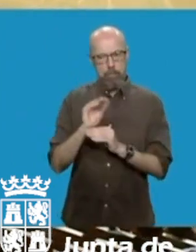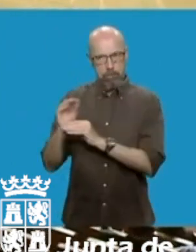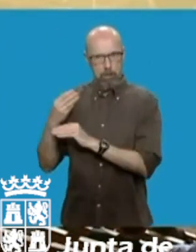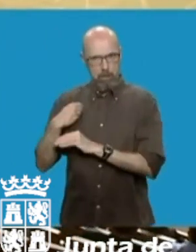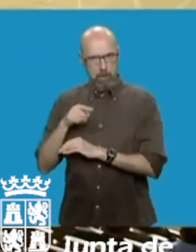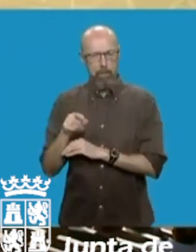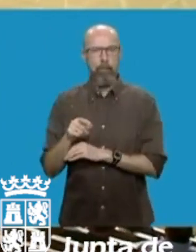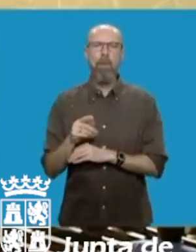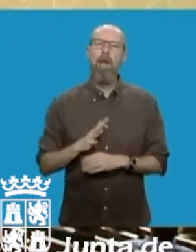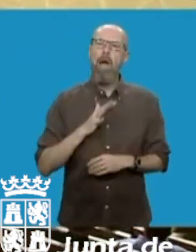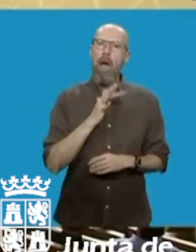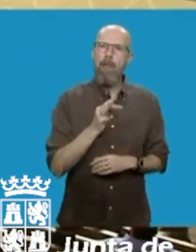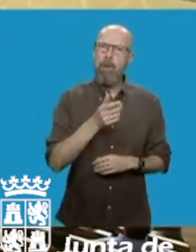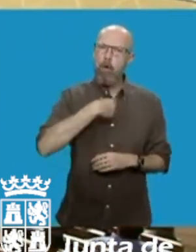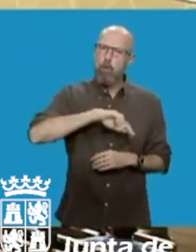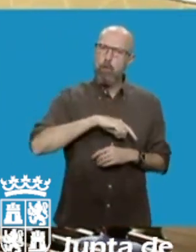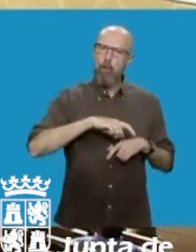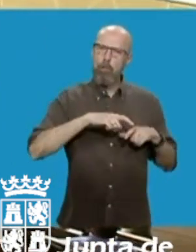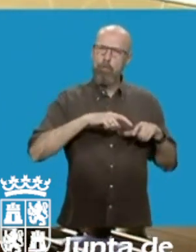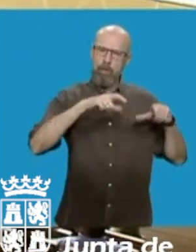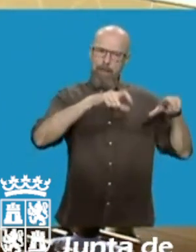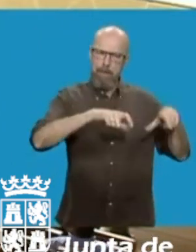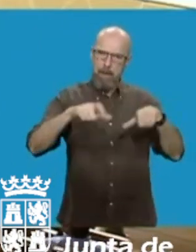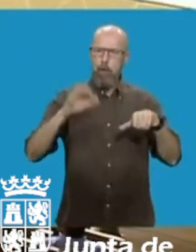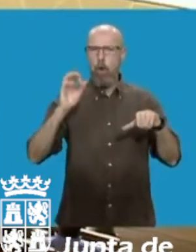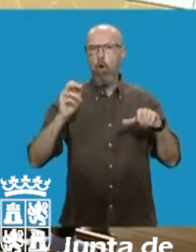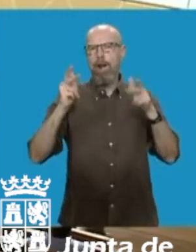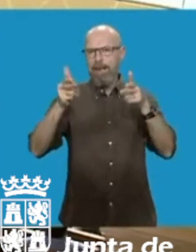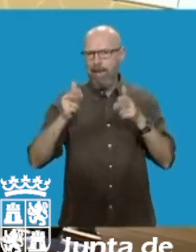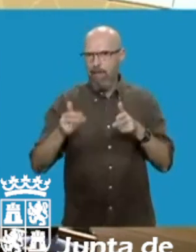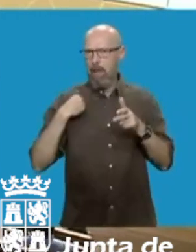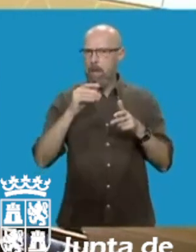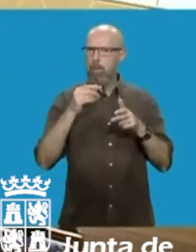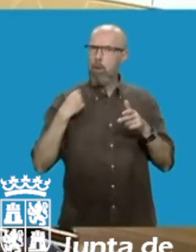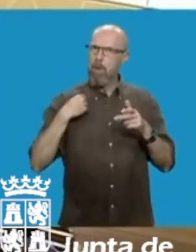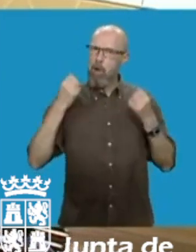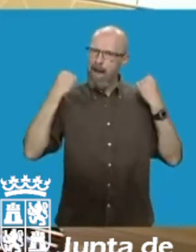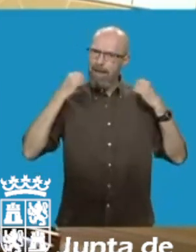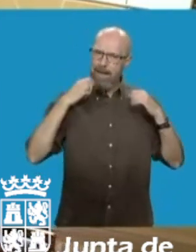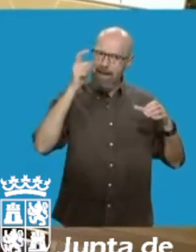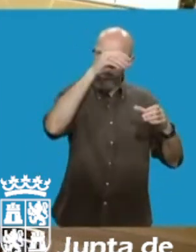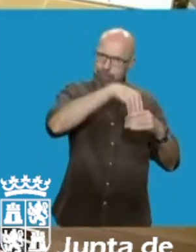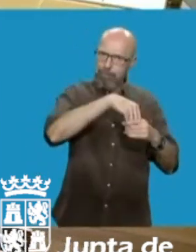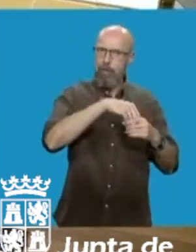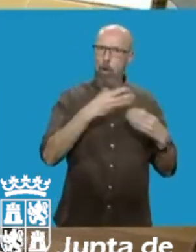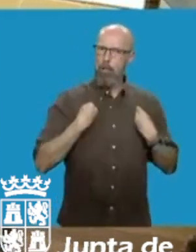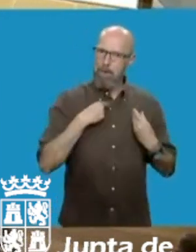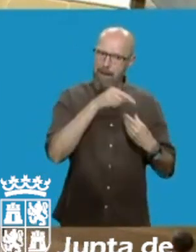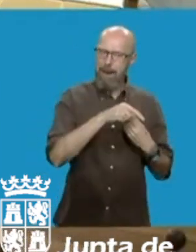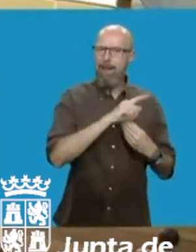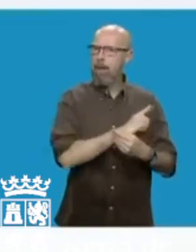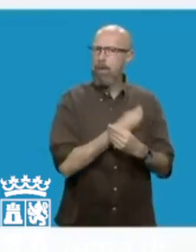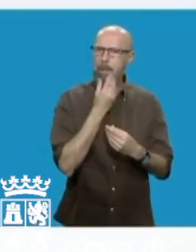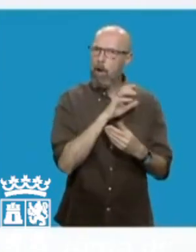podido mantener abiertas nuestras instalaciones y residencias deportivas, donde entrenan y conviven los mejores deportistas de Castilla y León, con un